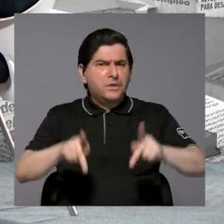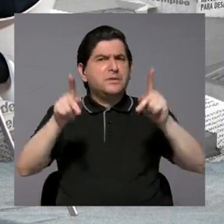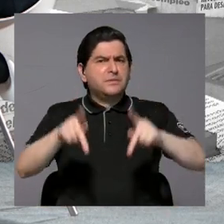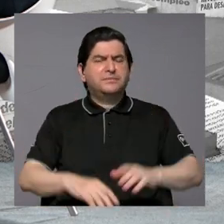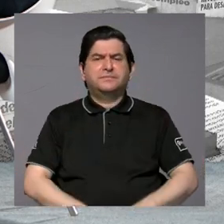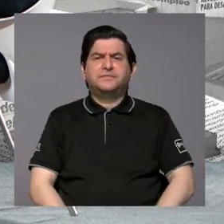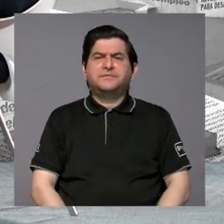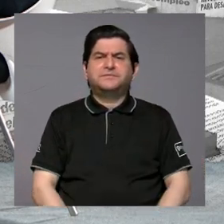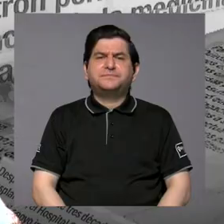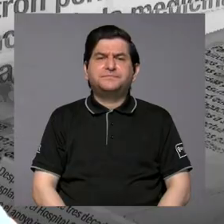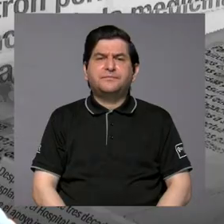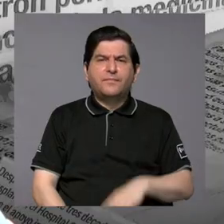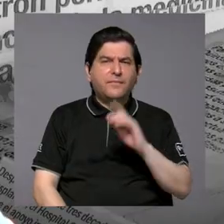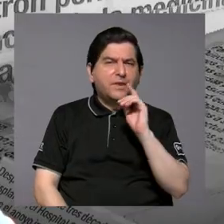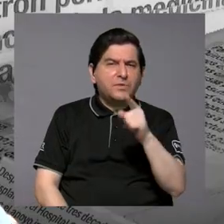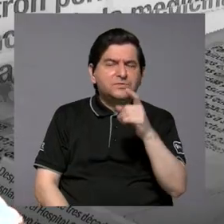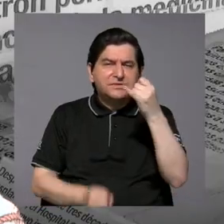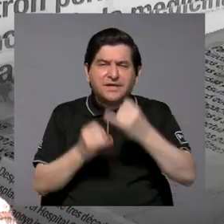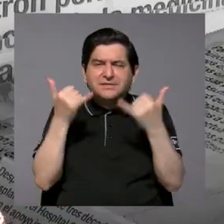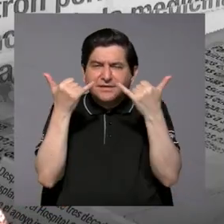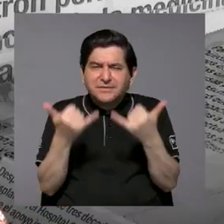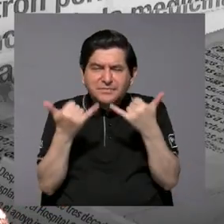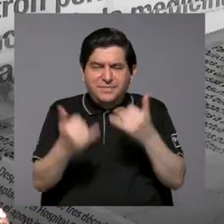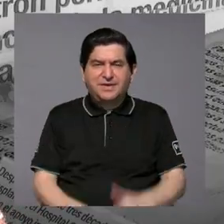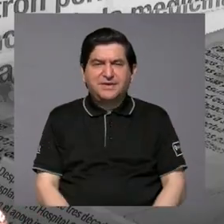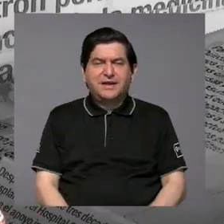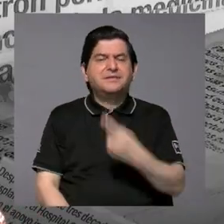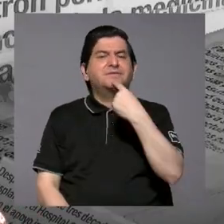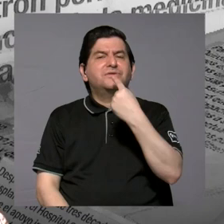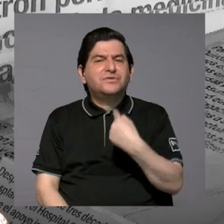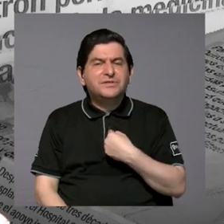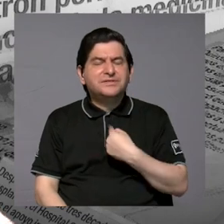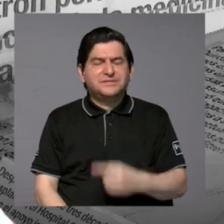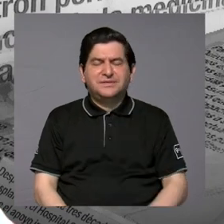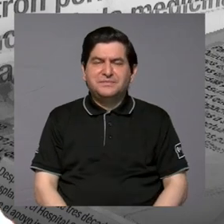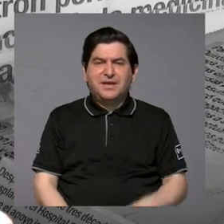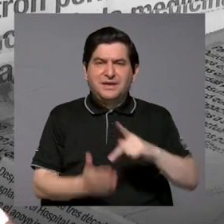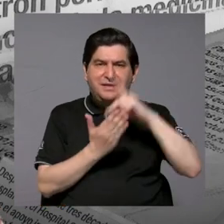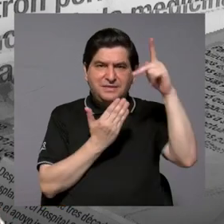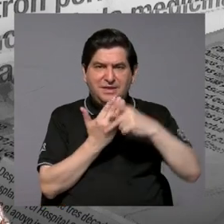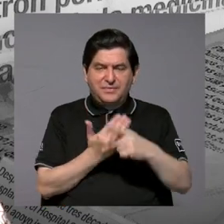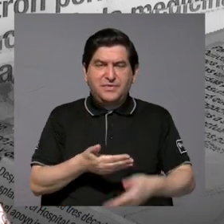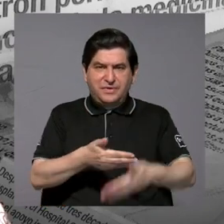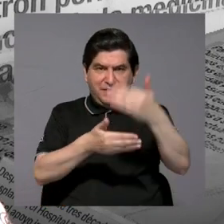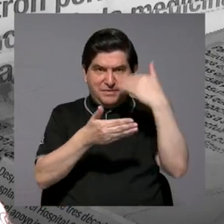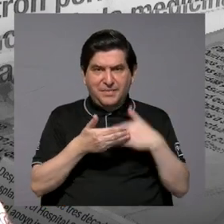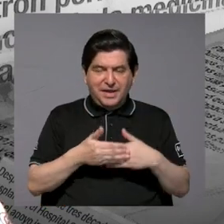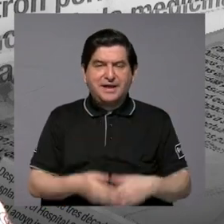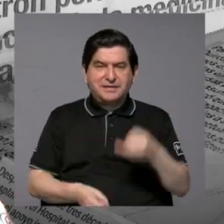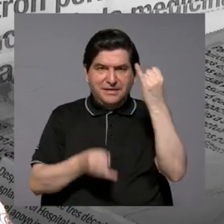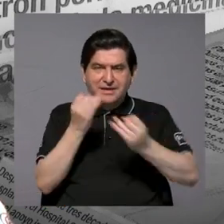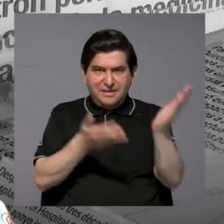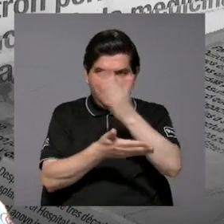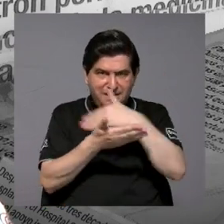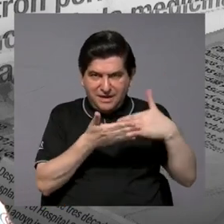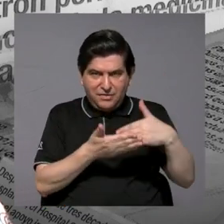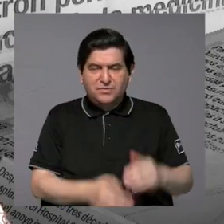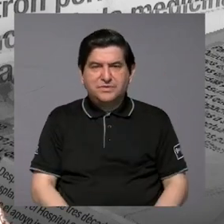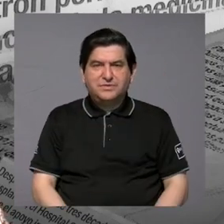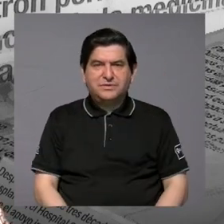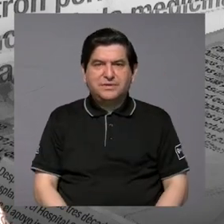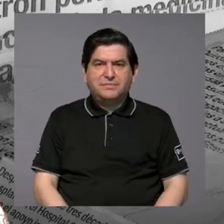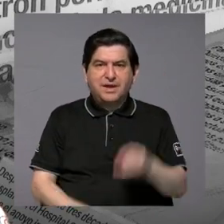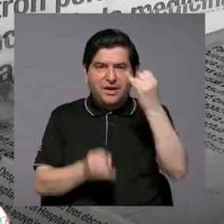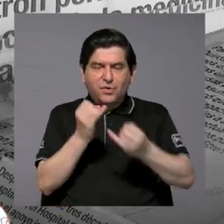gente y usted para finalizar algo que nos quiera decir del programa antes de ir al último bloque el último